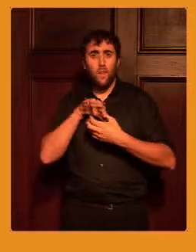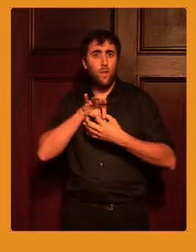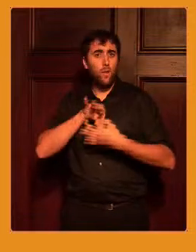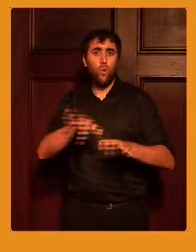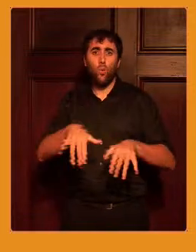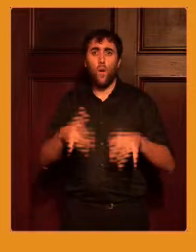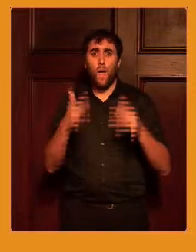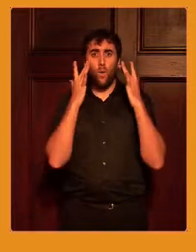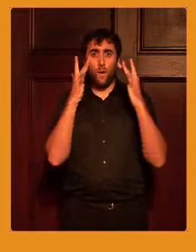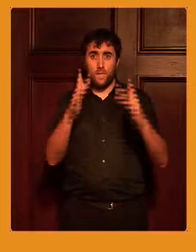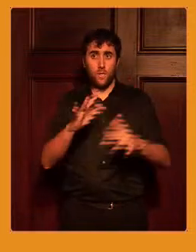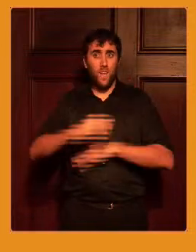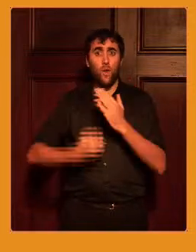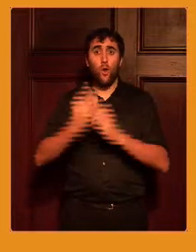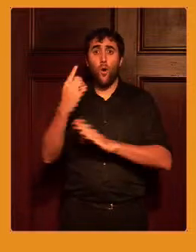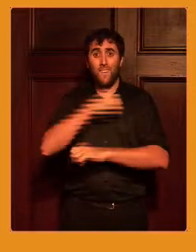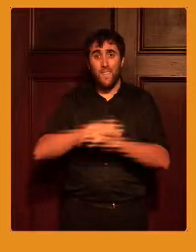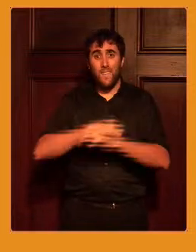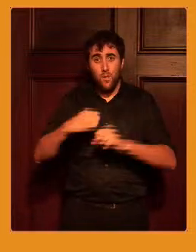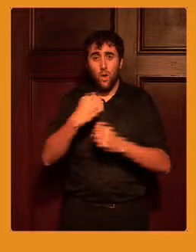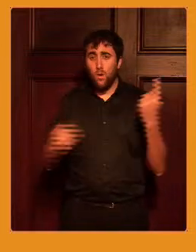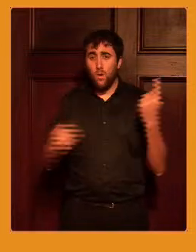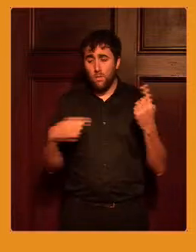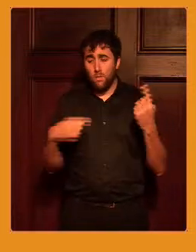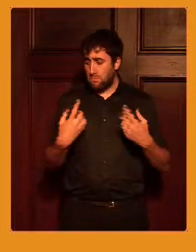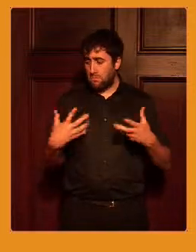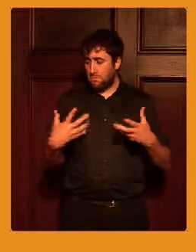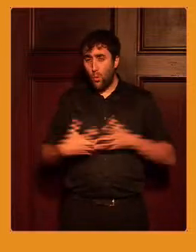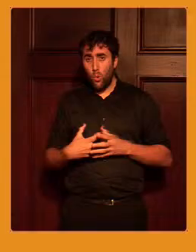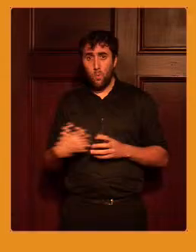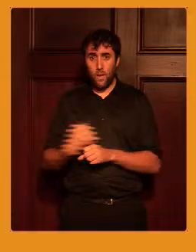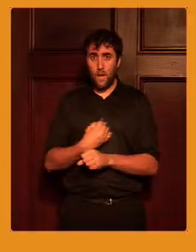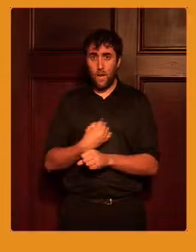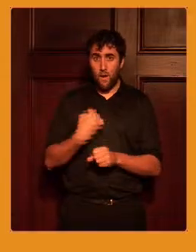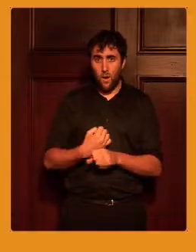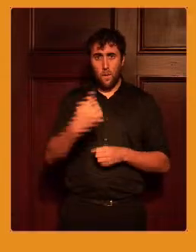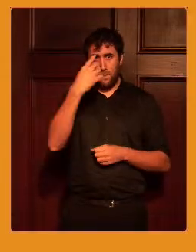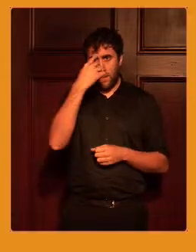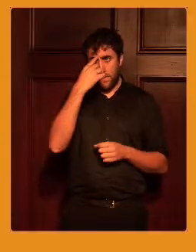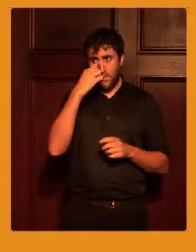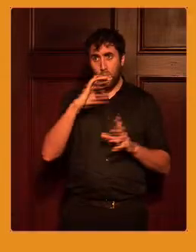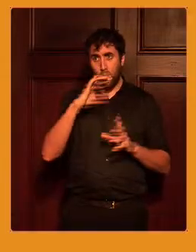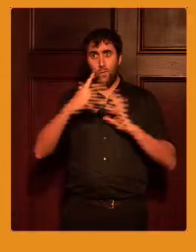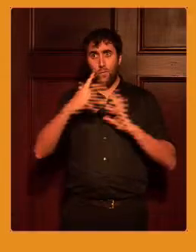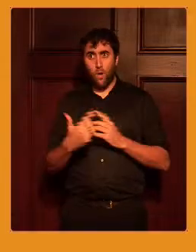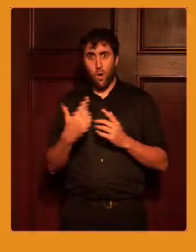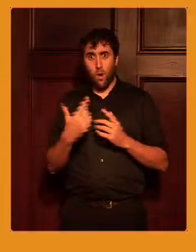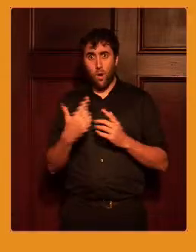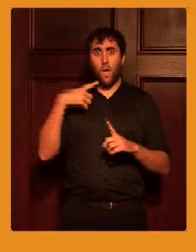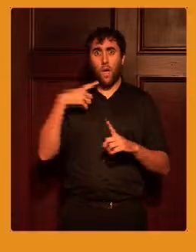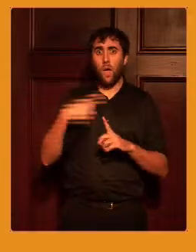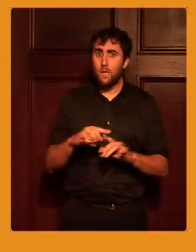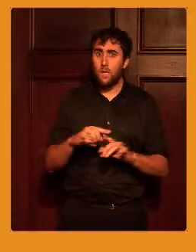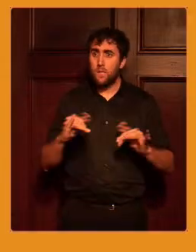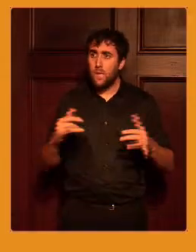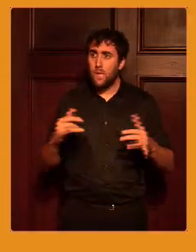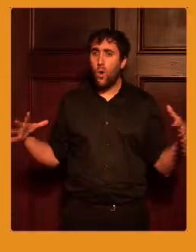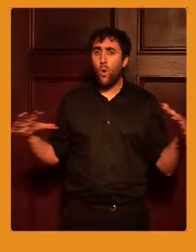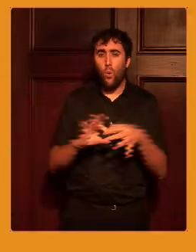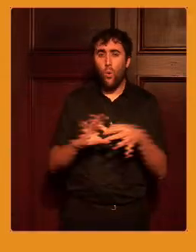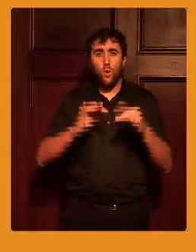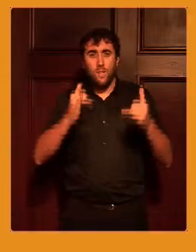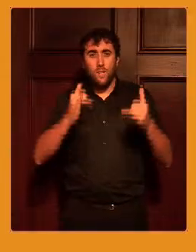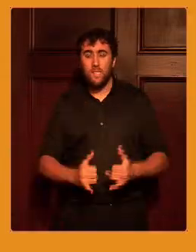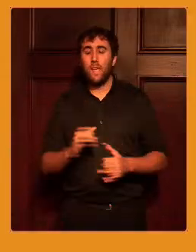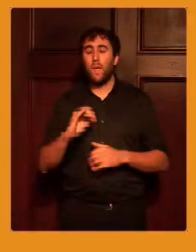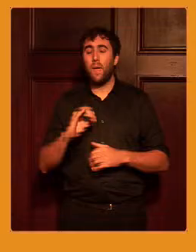sistema de innovación, y nos consideramos que somos un puente entre estos ecosistemas, alineados, por supuesto, con el